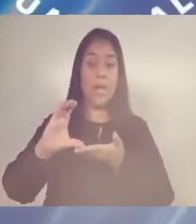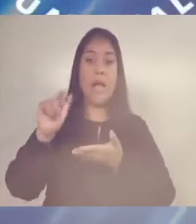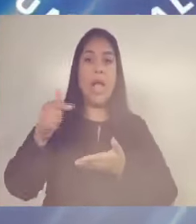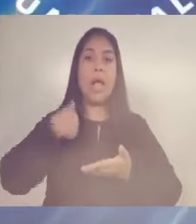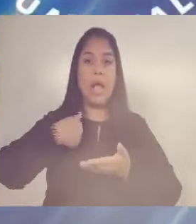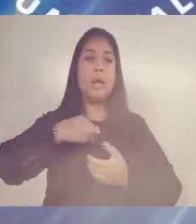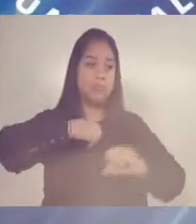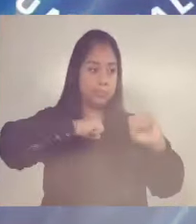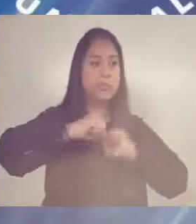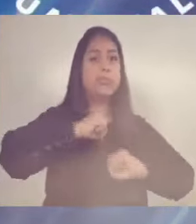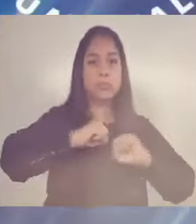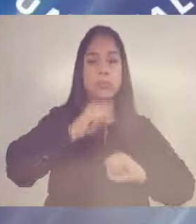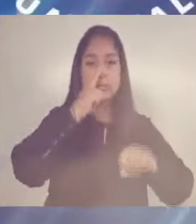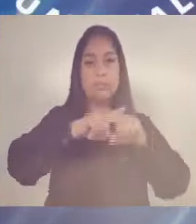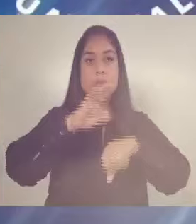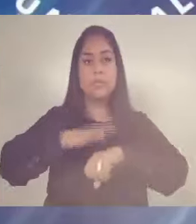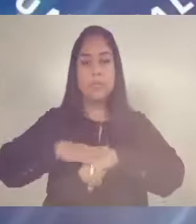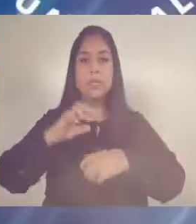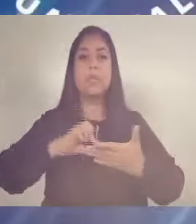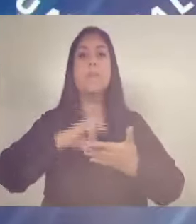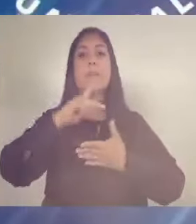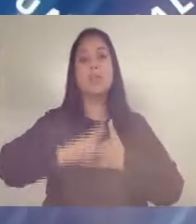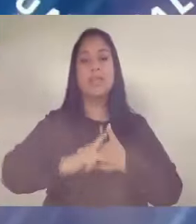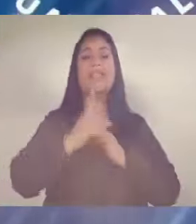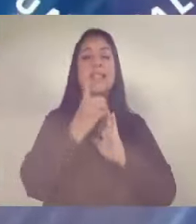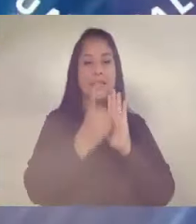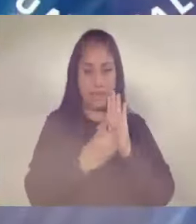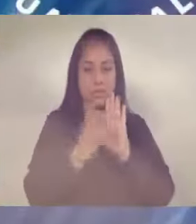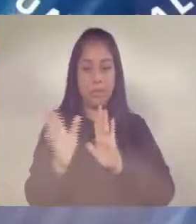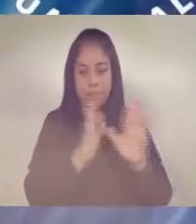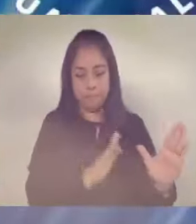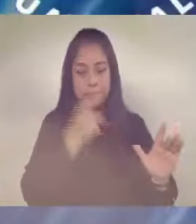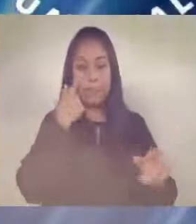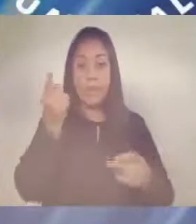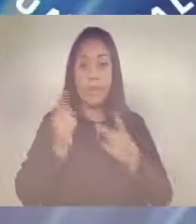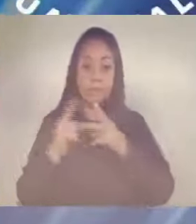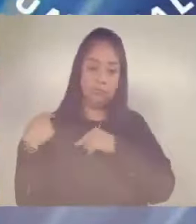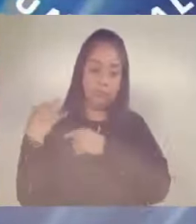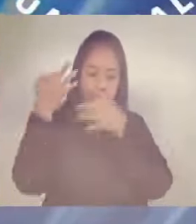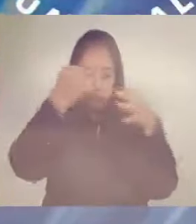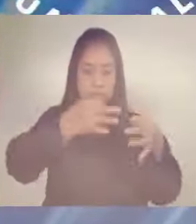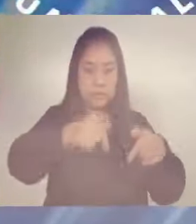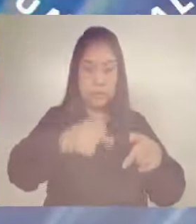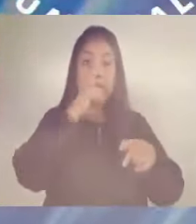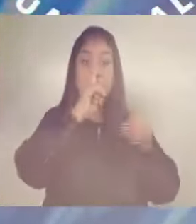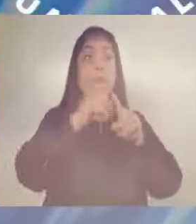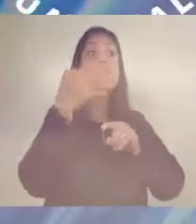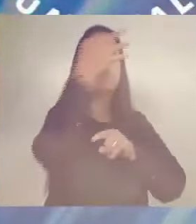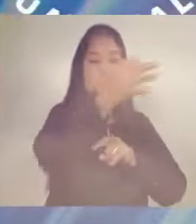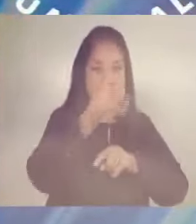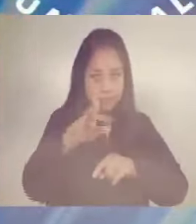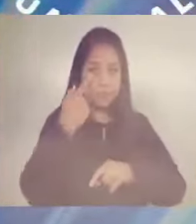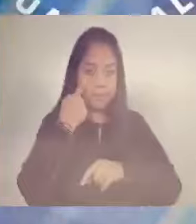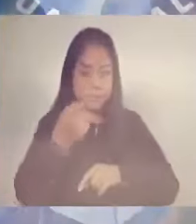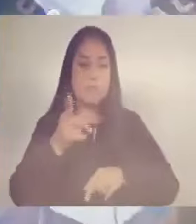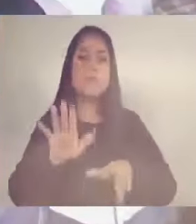intervenir en los llamados proyectos de decreto. Ahora vamos al presente y al futuro, porque lo que interesa es qué sucede y